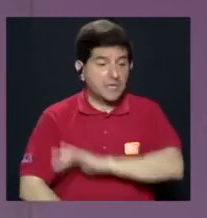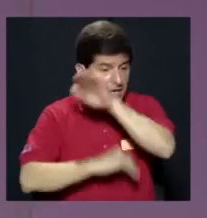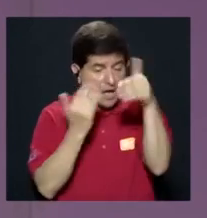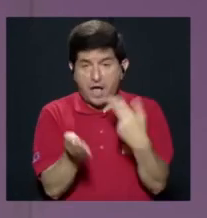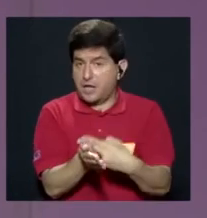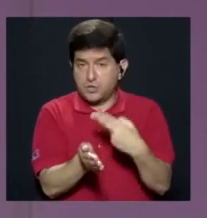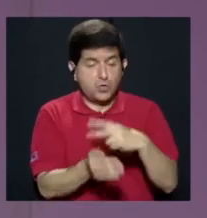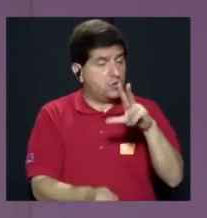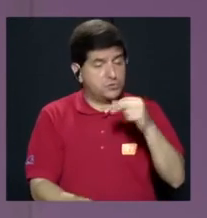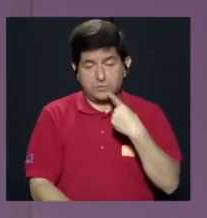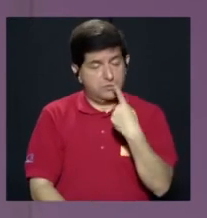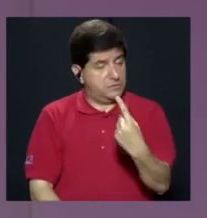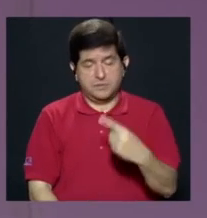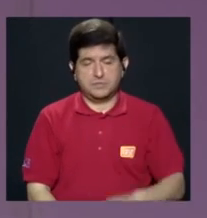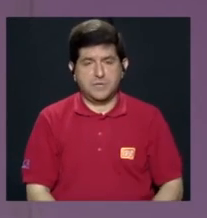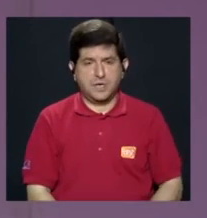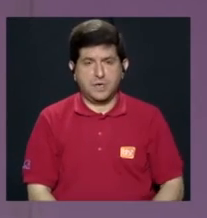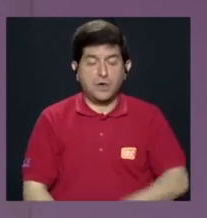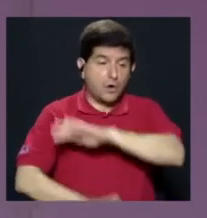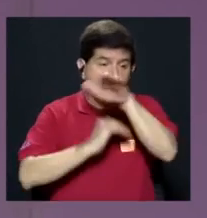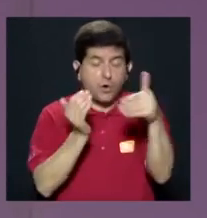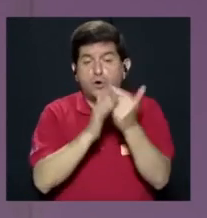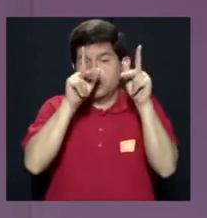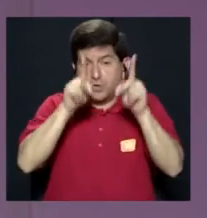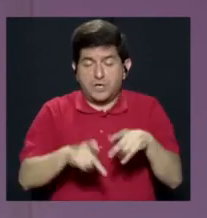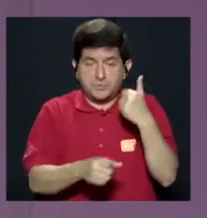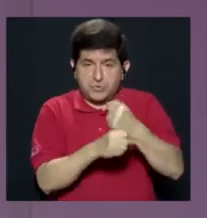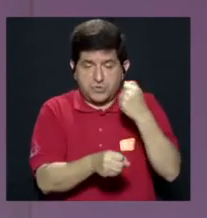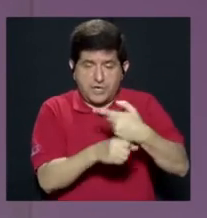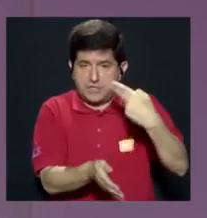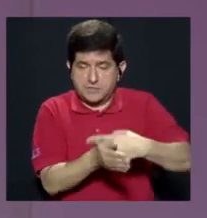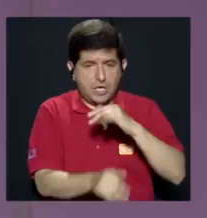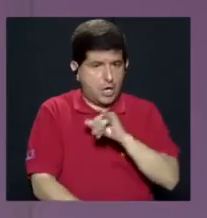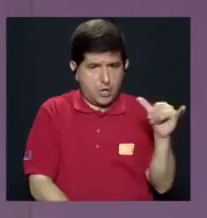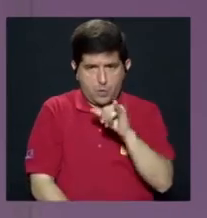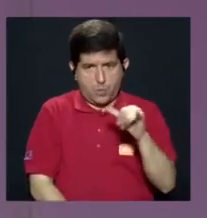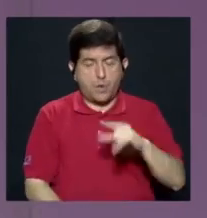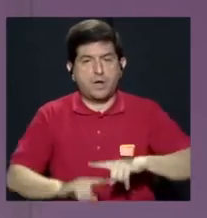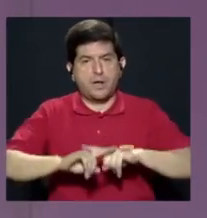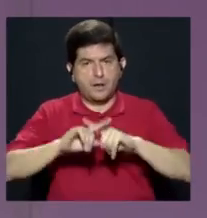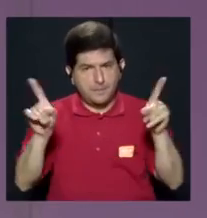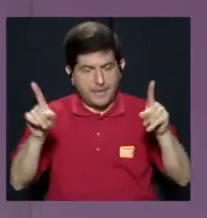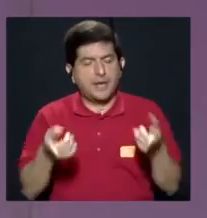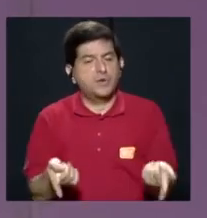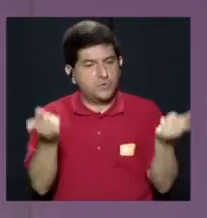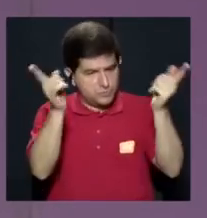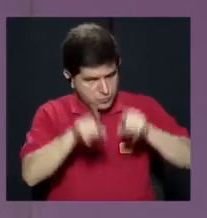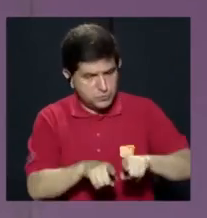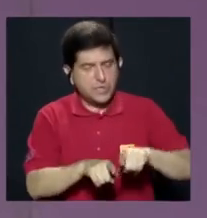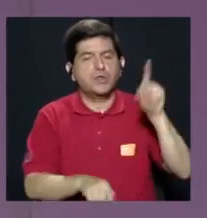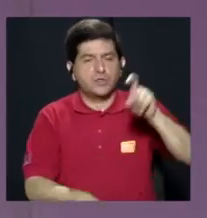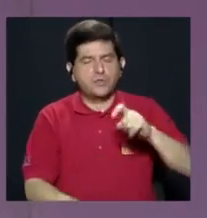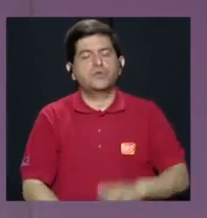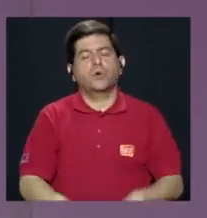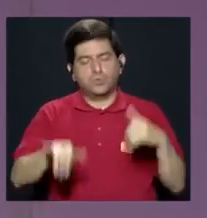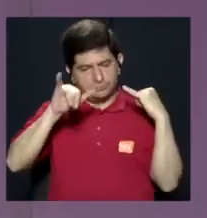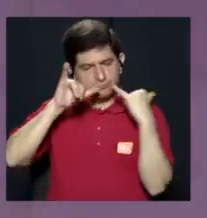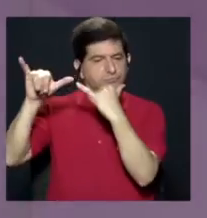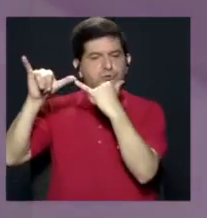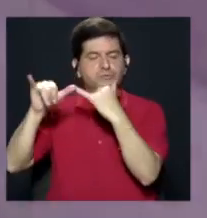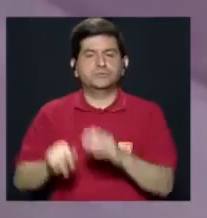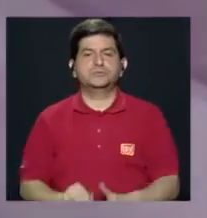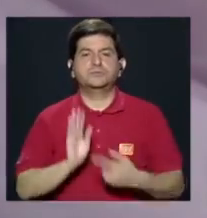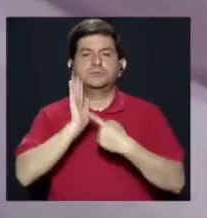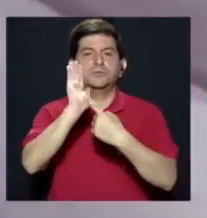los hospitales nos van a violentar, ni que mucho menos todas las personas que trabajan en un hospital hagan lo mismo. Más si pasó, hay que denunciarlo y hay que ponerlo